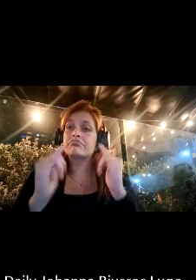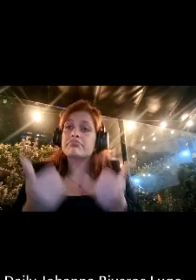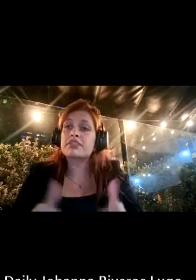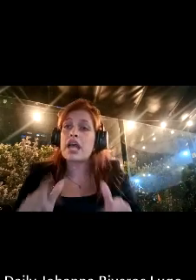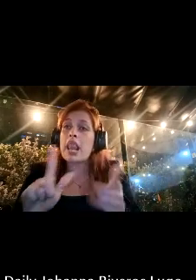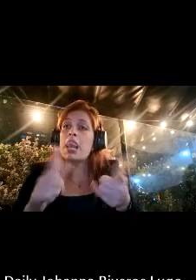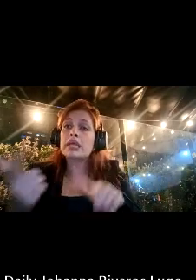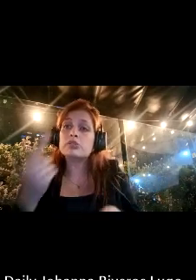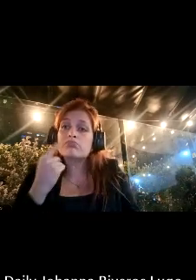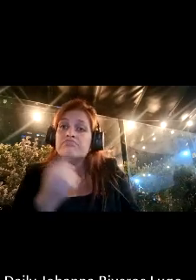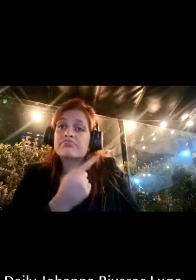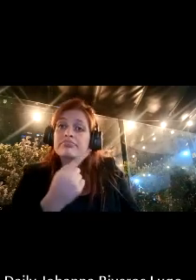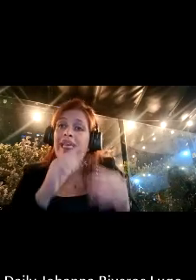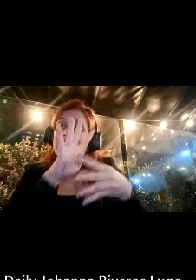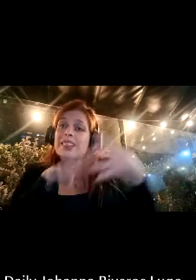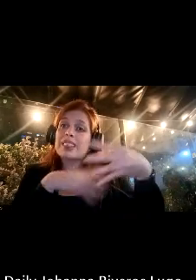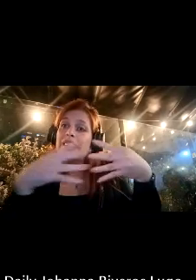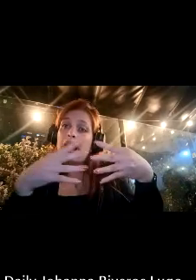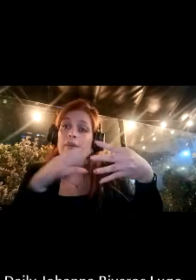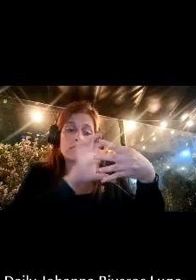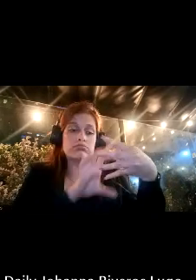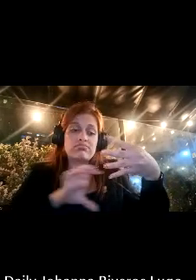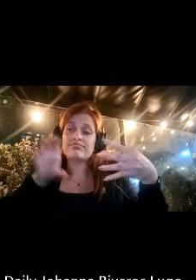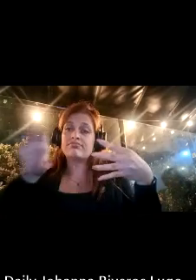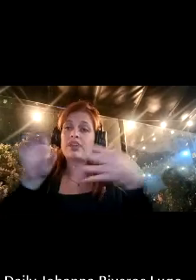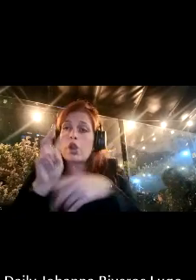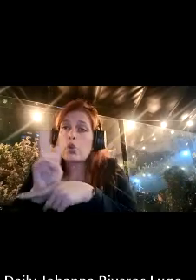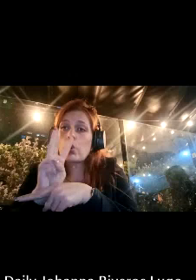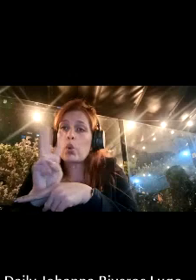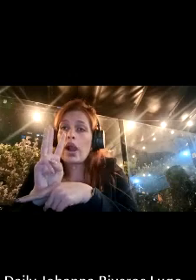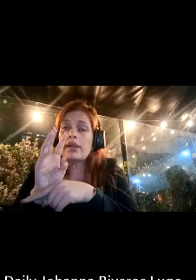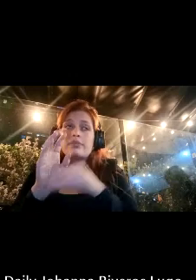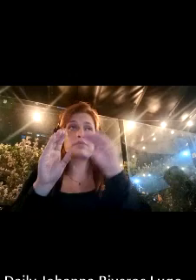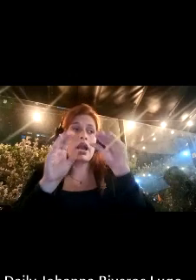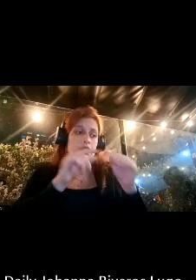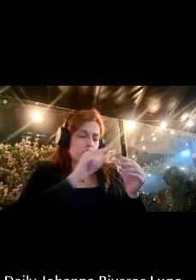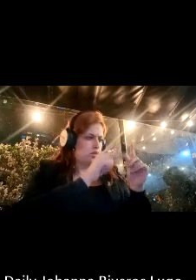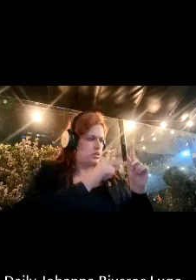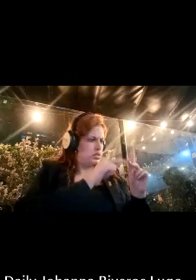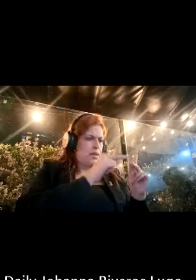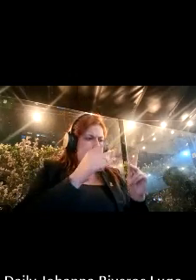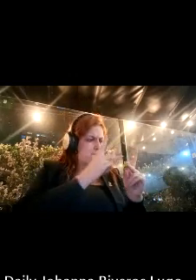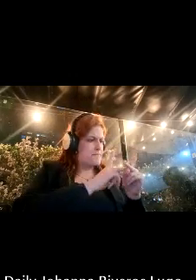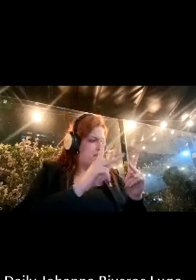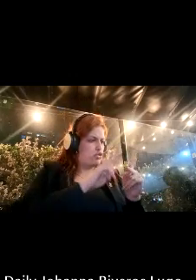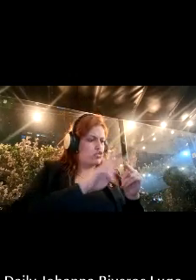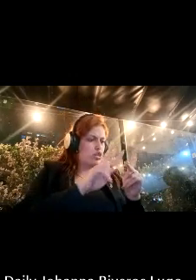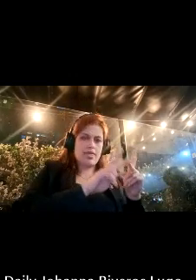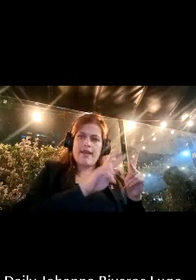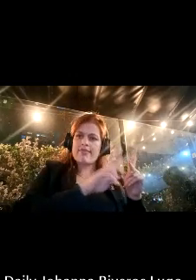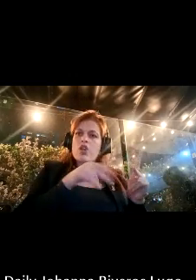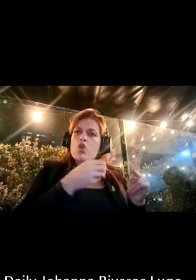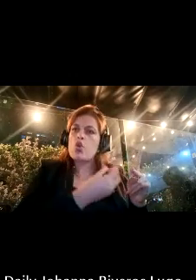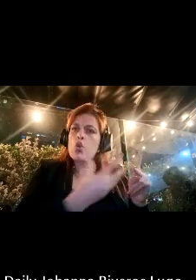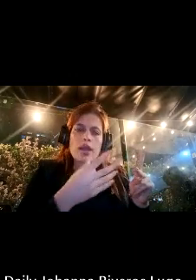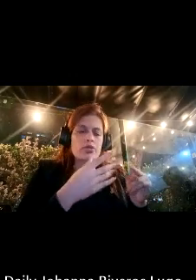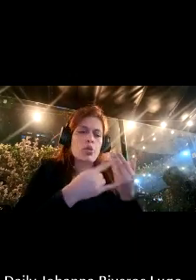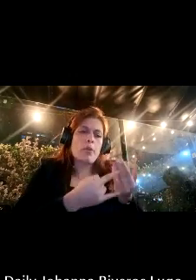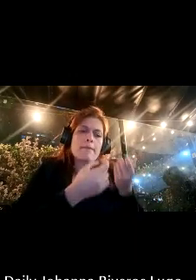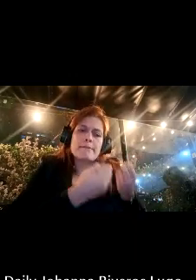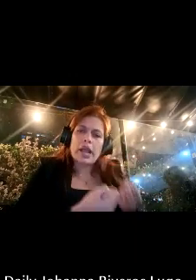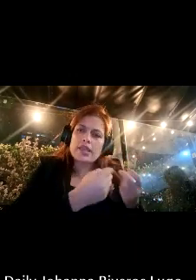diligenciar esta tabla para registrar nuestros valores, la masa del objeto, cuánto pesó, la altura. La altura, lo que les decía,